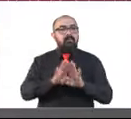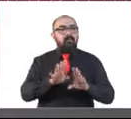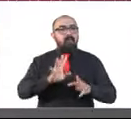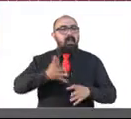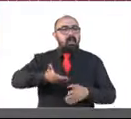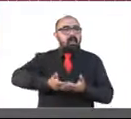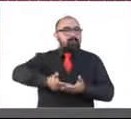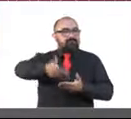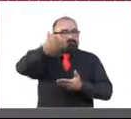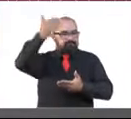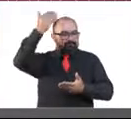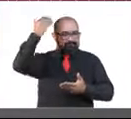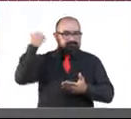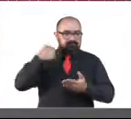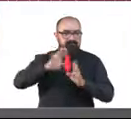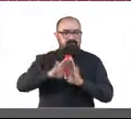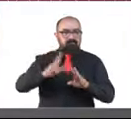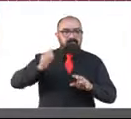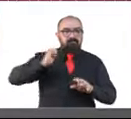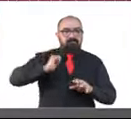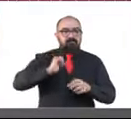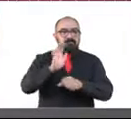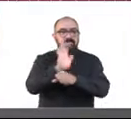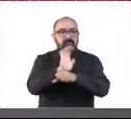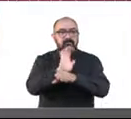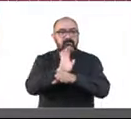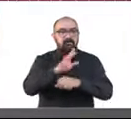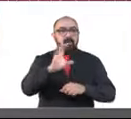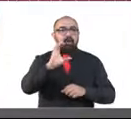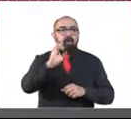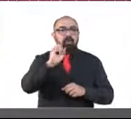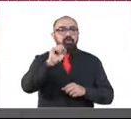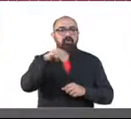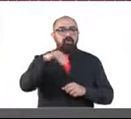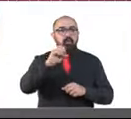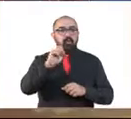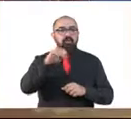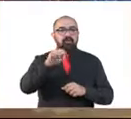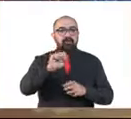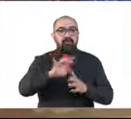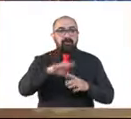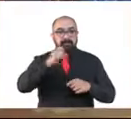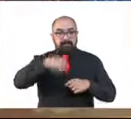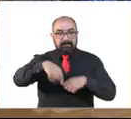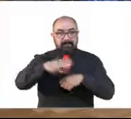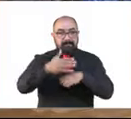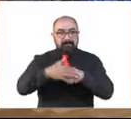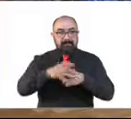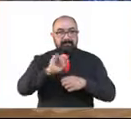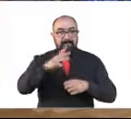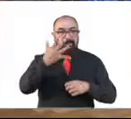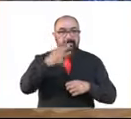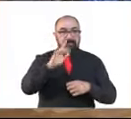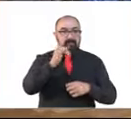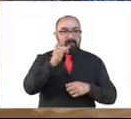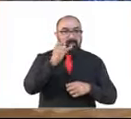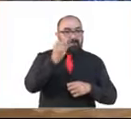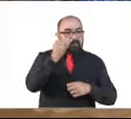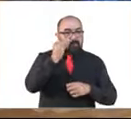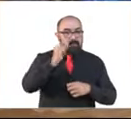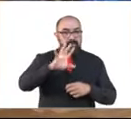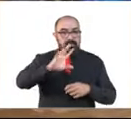antiguo Cine Cosmos, que por cierto viene el 10 de junio y es importante